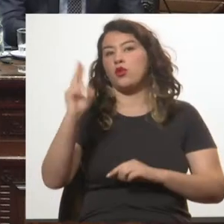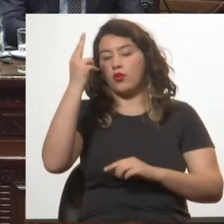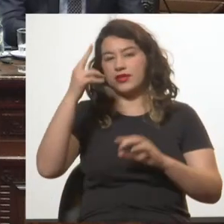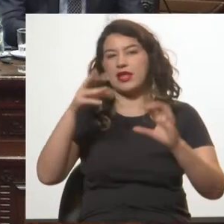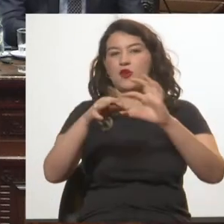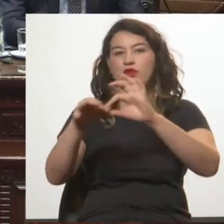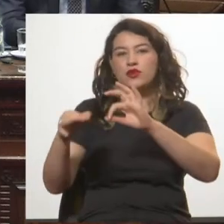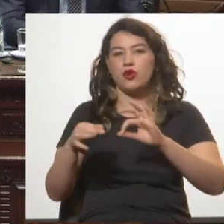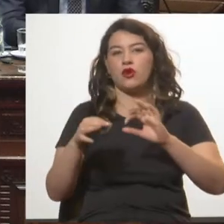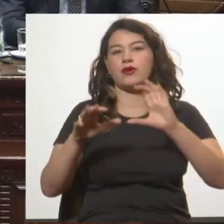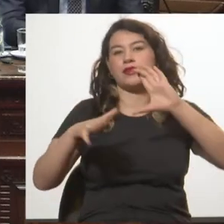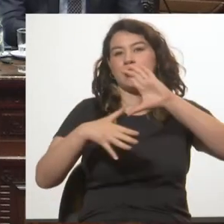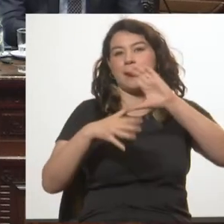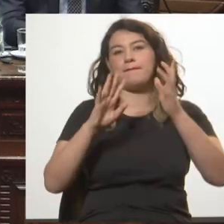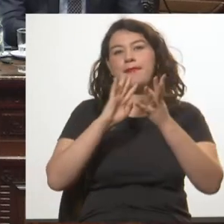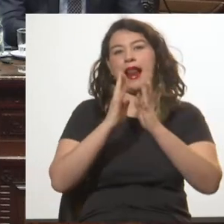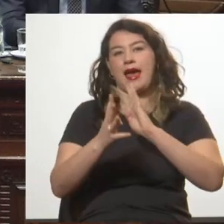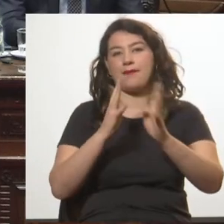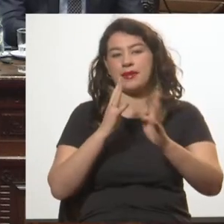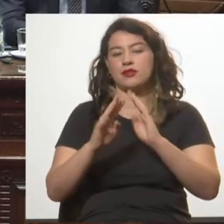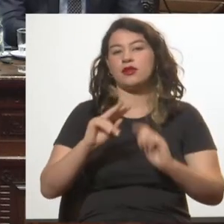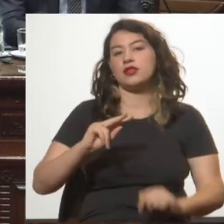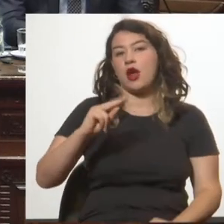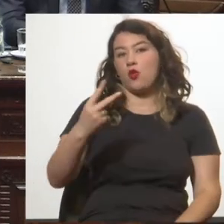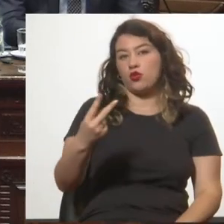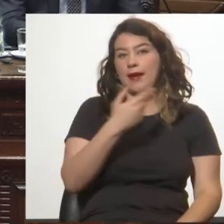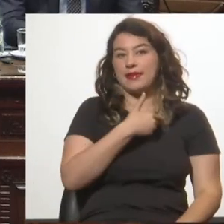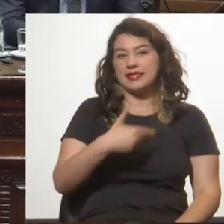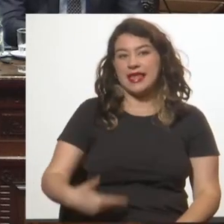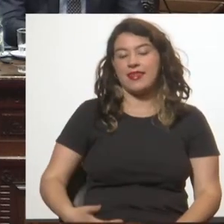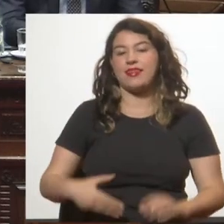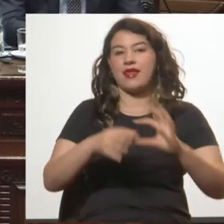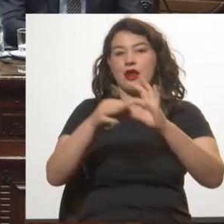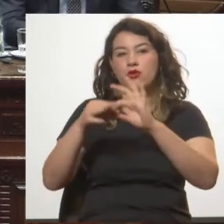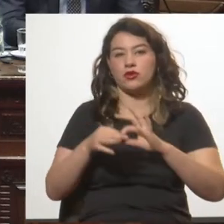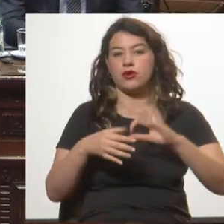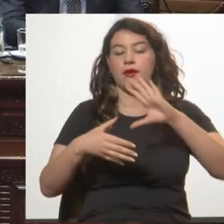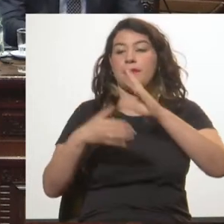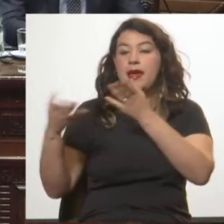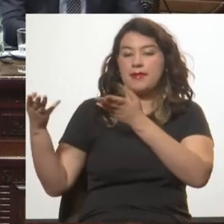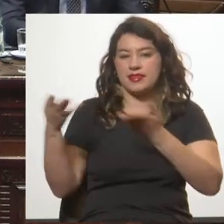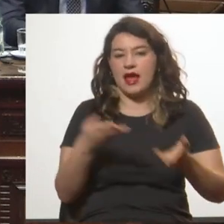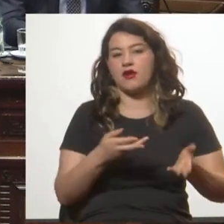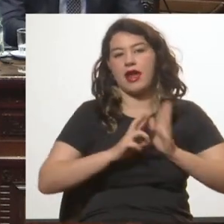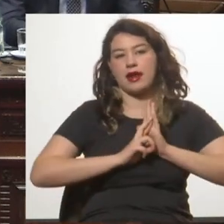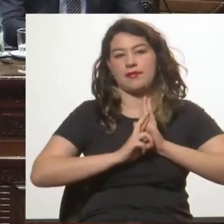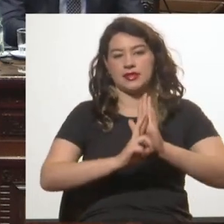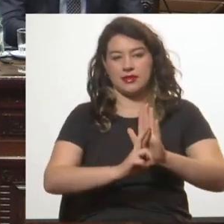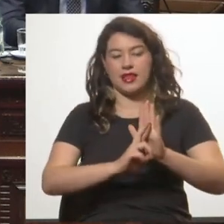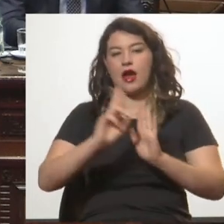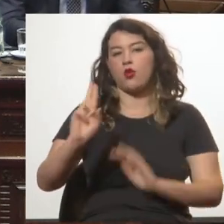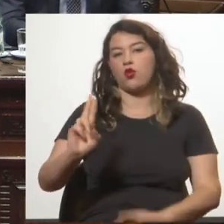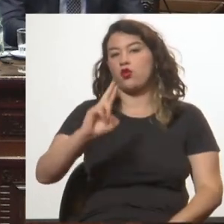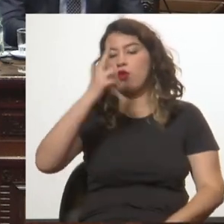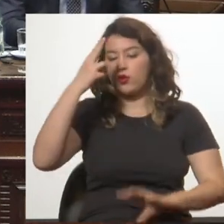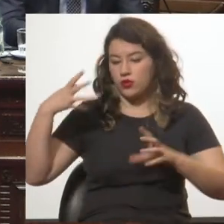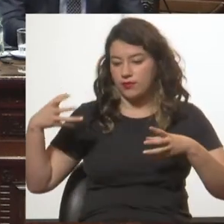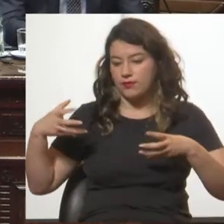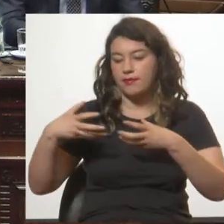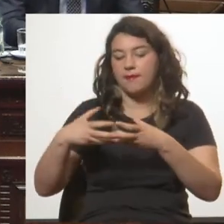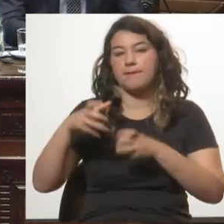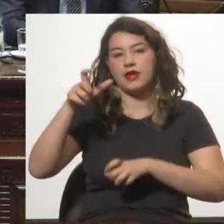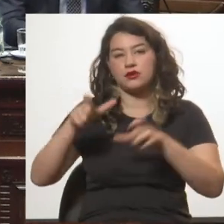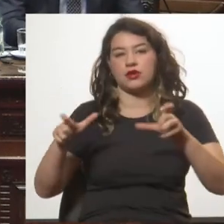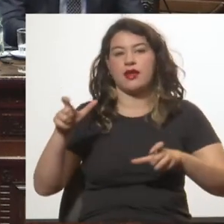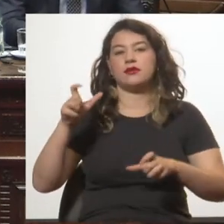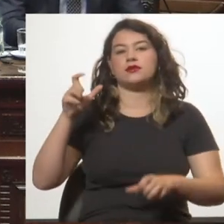y vicepresidenta de la unión interparlamentaria he sido invitada a representar al país junto con una delegación de parlamentarios